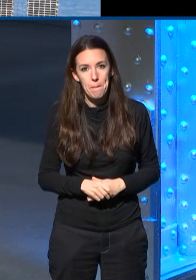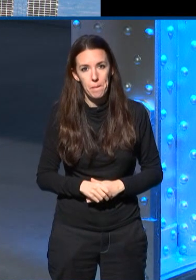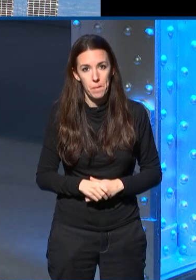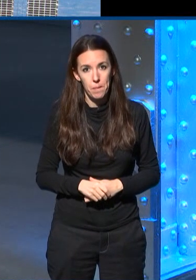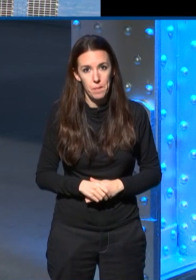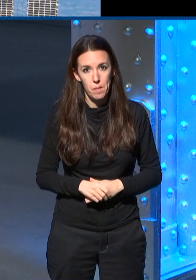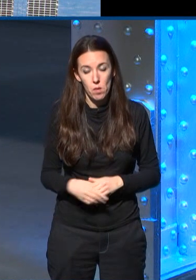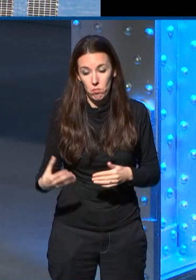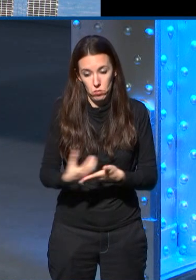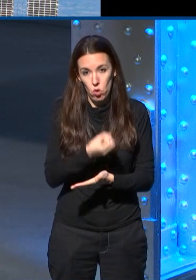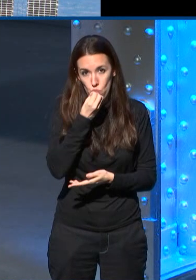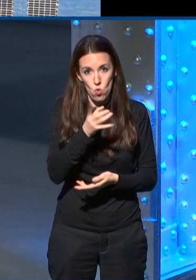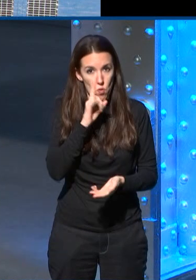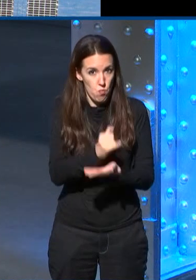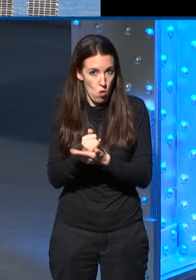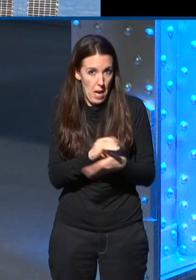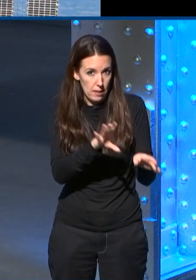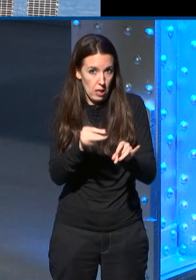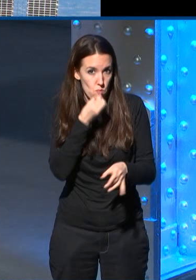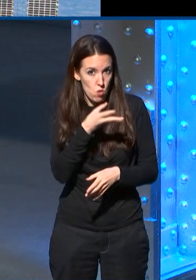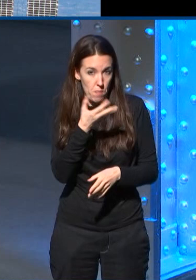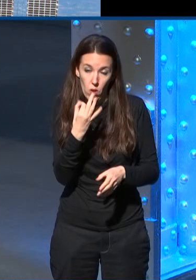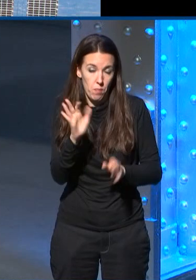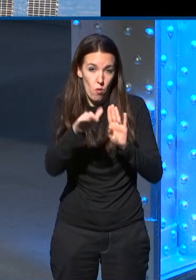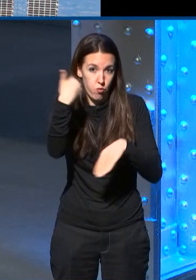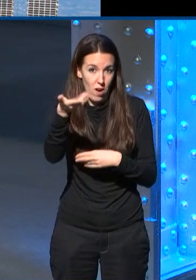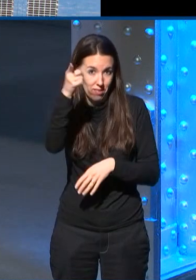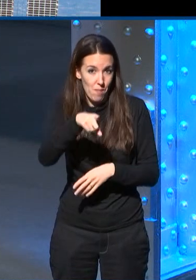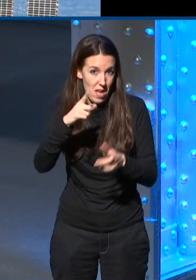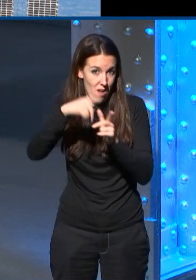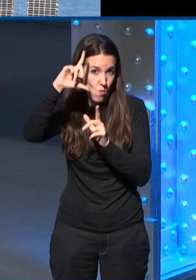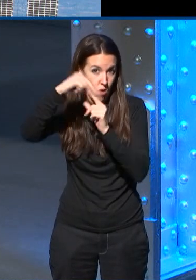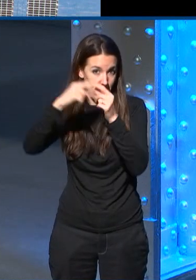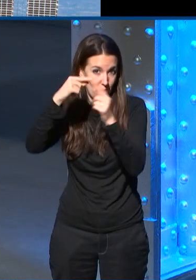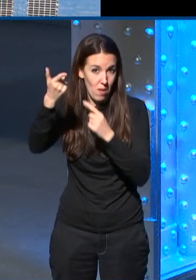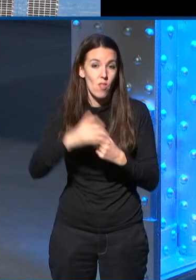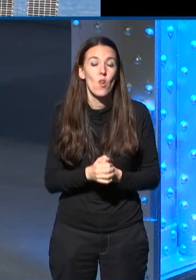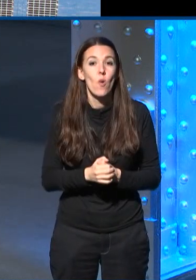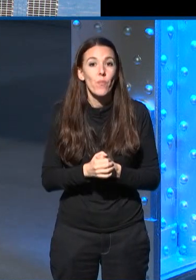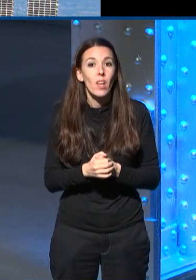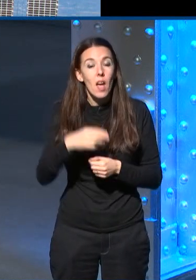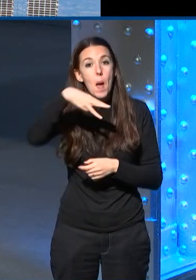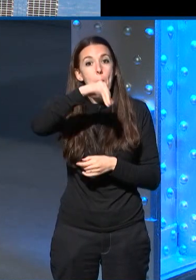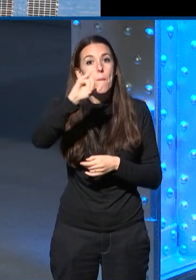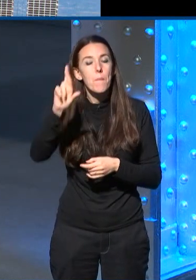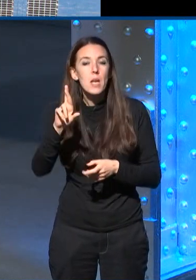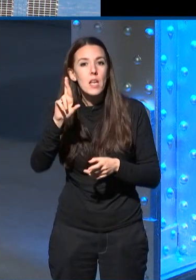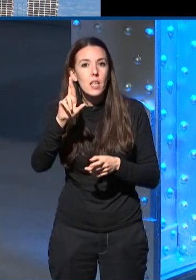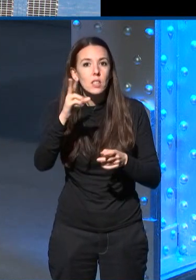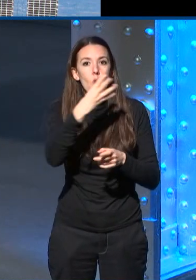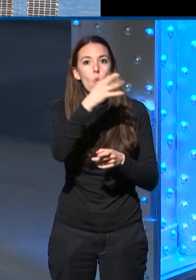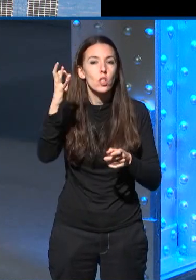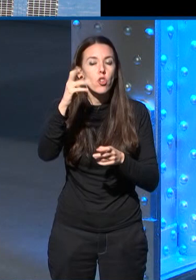Todo esto está muy bien, probar en la Tierra, pero también hay que salir al espacio a probar cosas. La Estación Internacional vuela a 400 kilómetros de